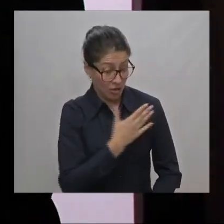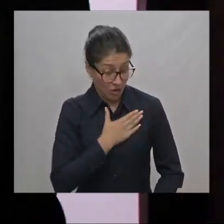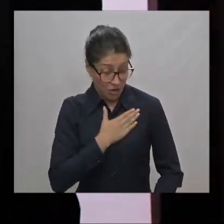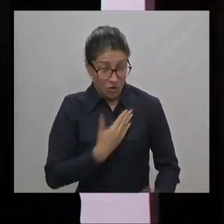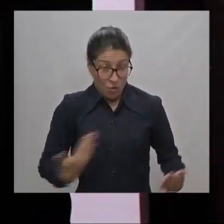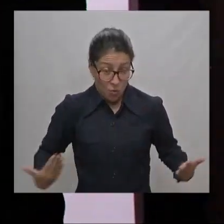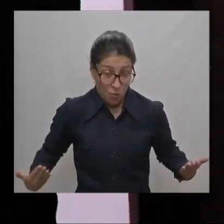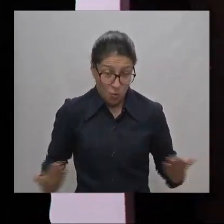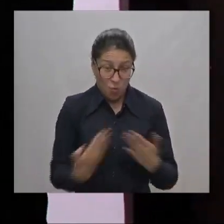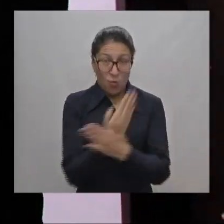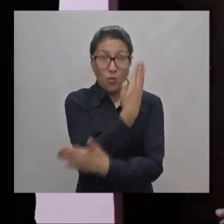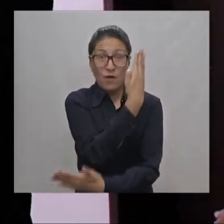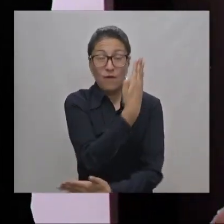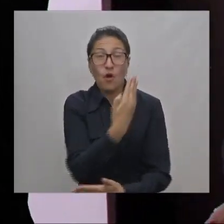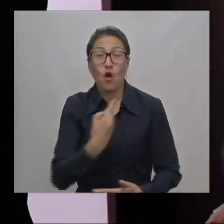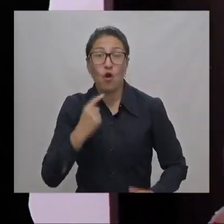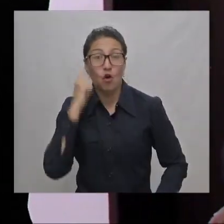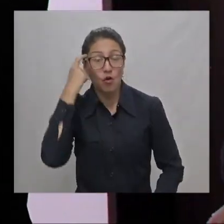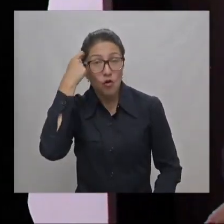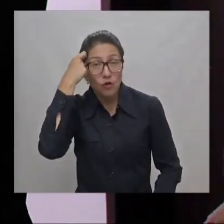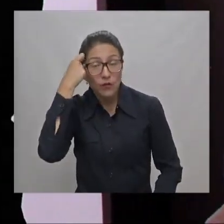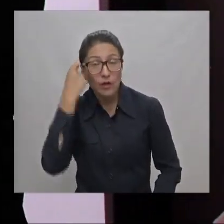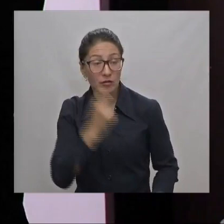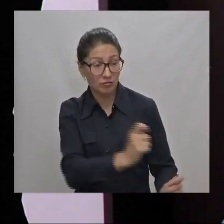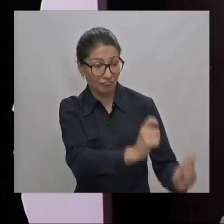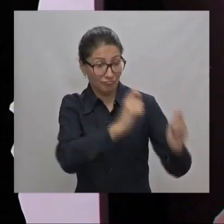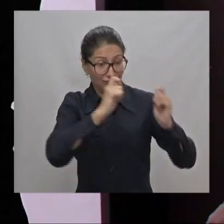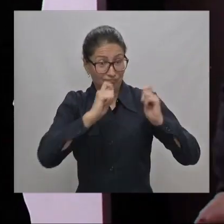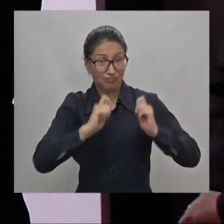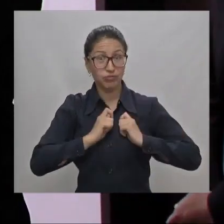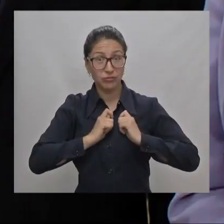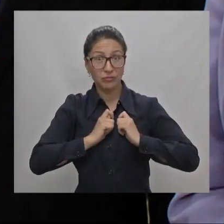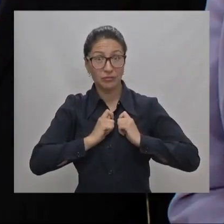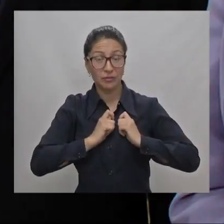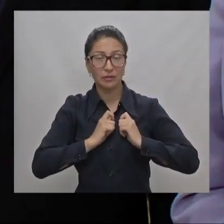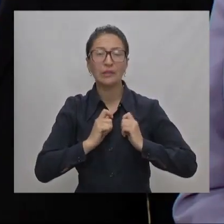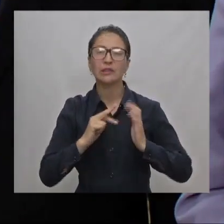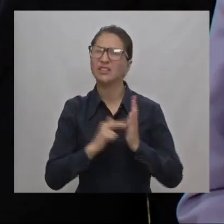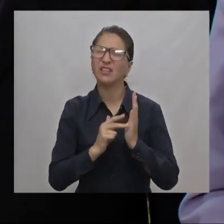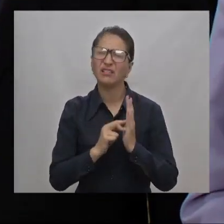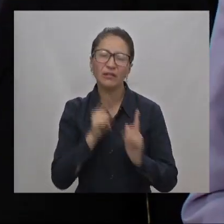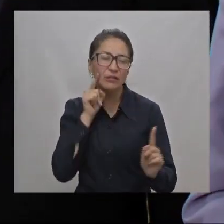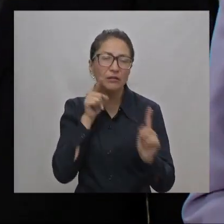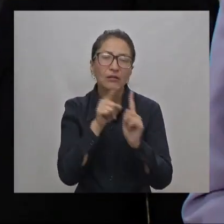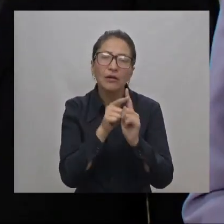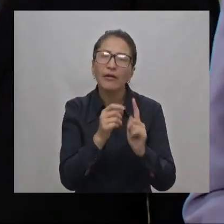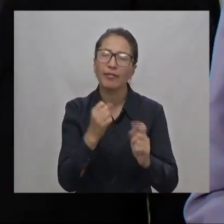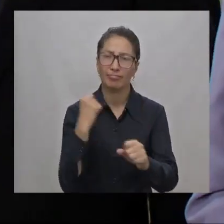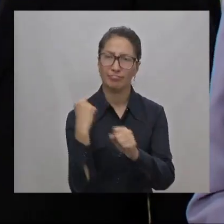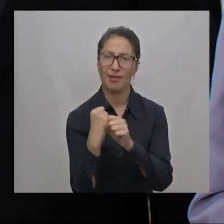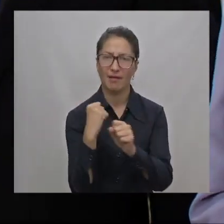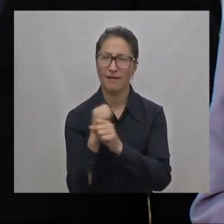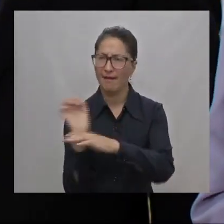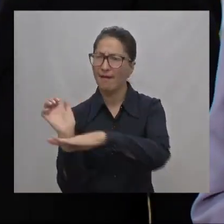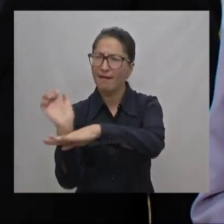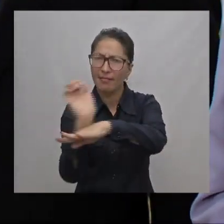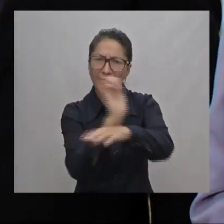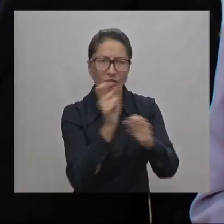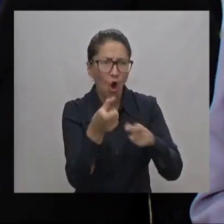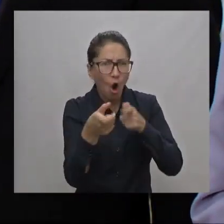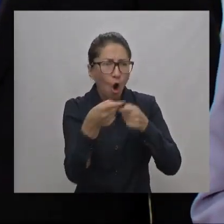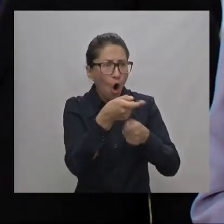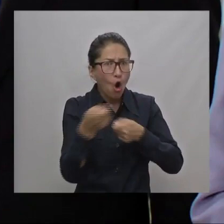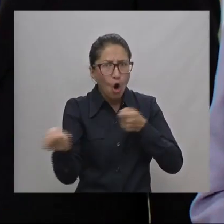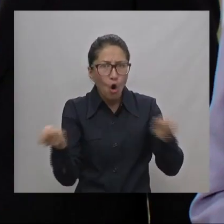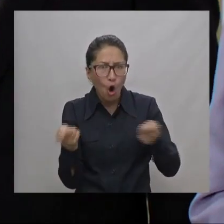este gobierno que llega con este importante mandato ciudadano viene para trabajar con todos los organismos